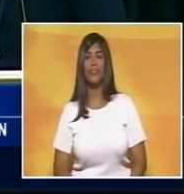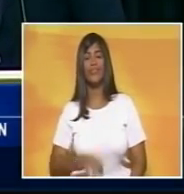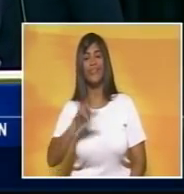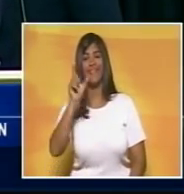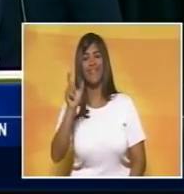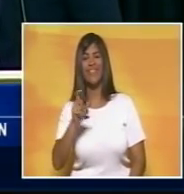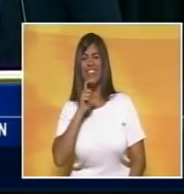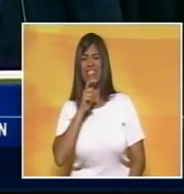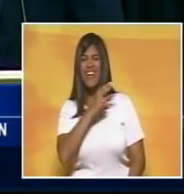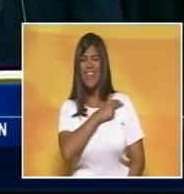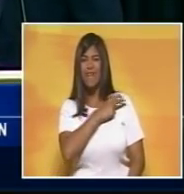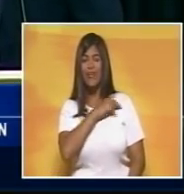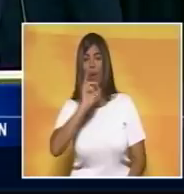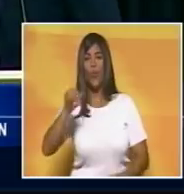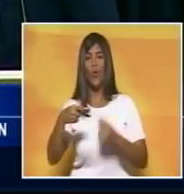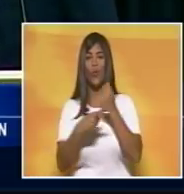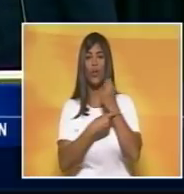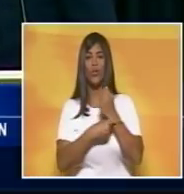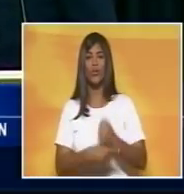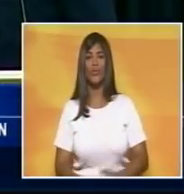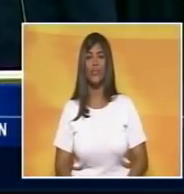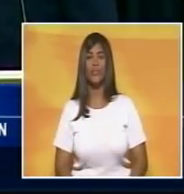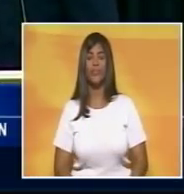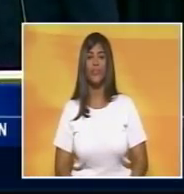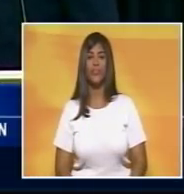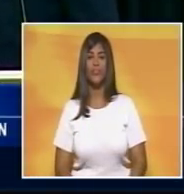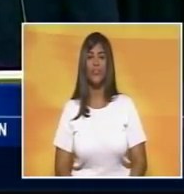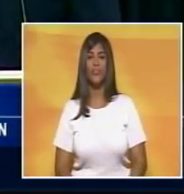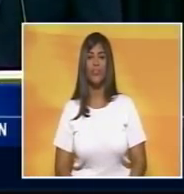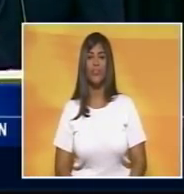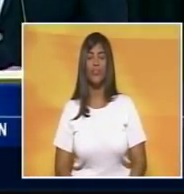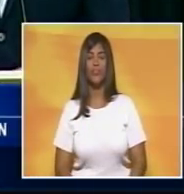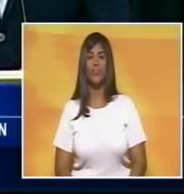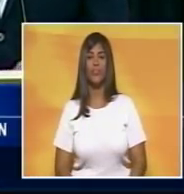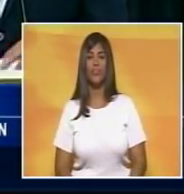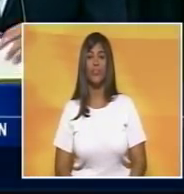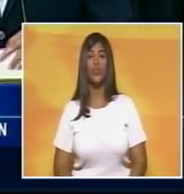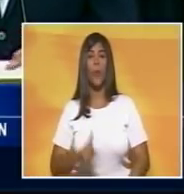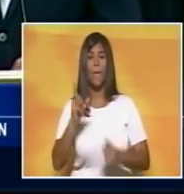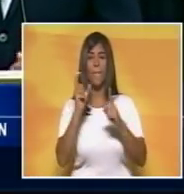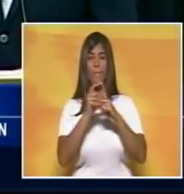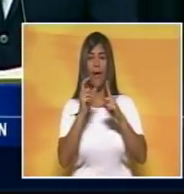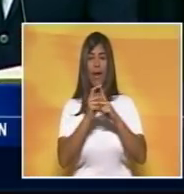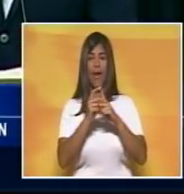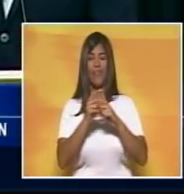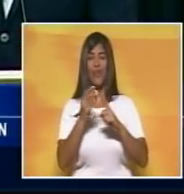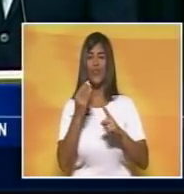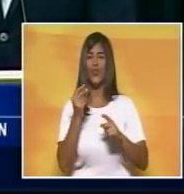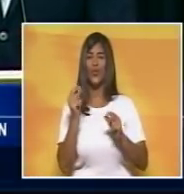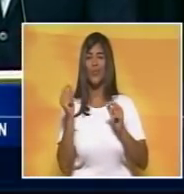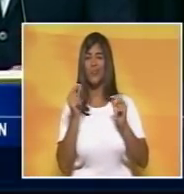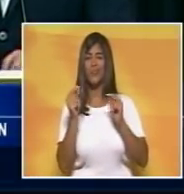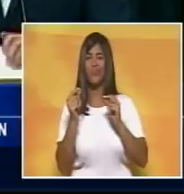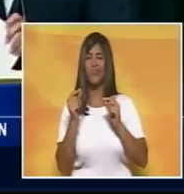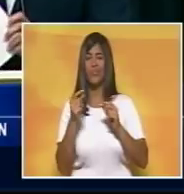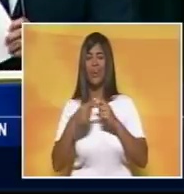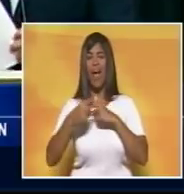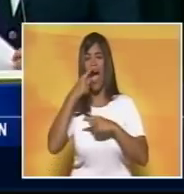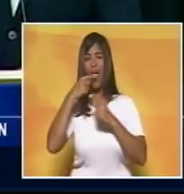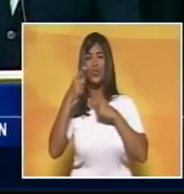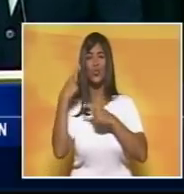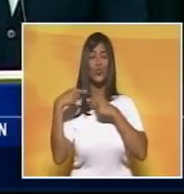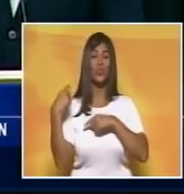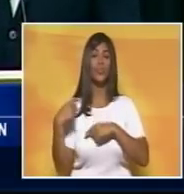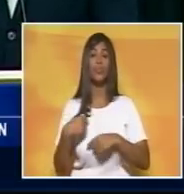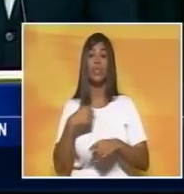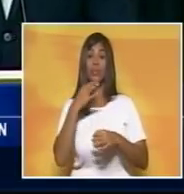señor Juan Guaidó. Hay un dicho que era muy común en la Cuarta República que señalaba